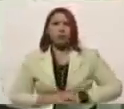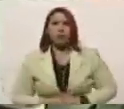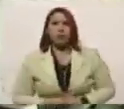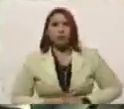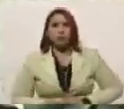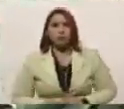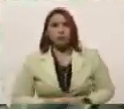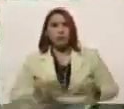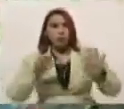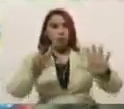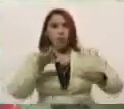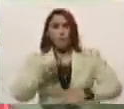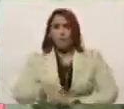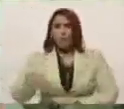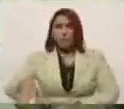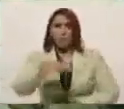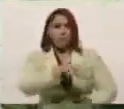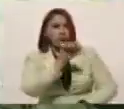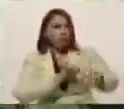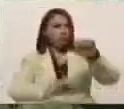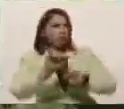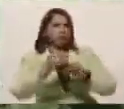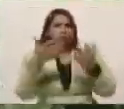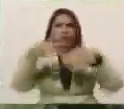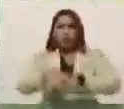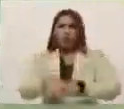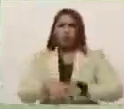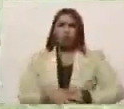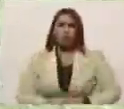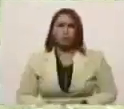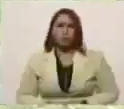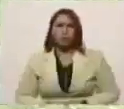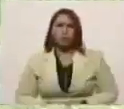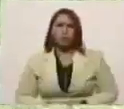Las 8 regiones de defensa integral.